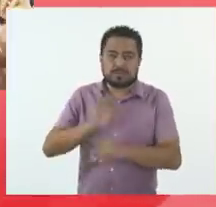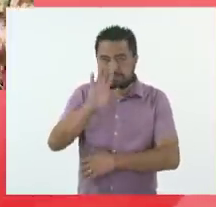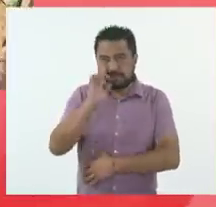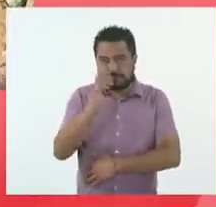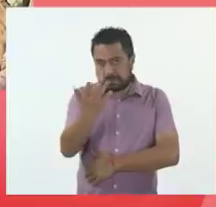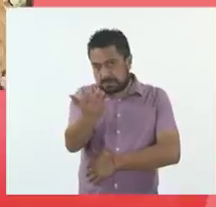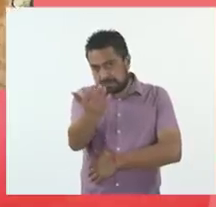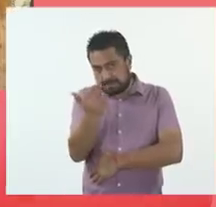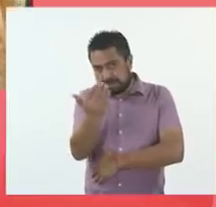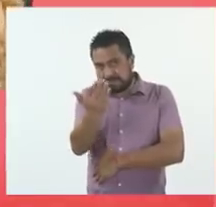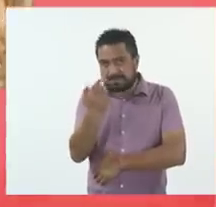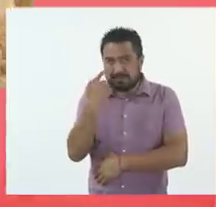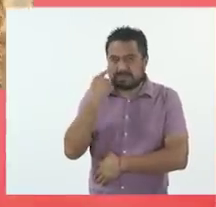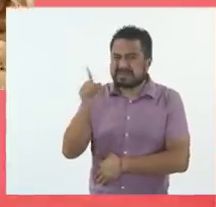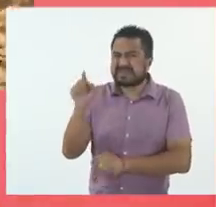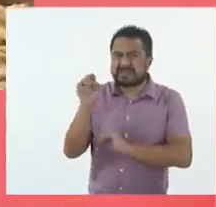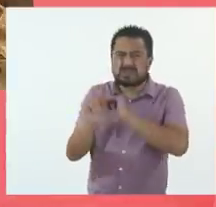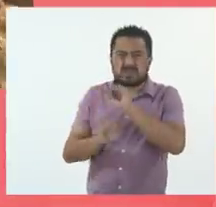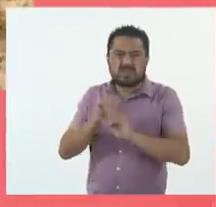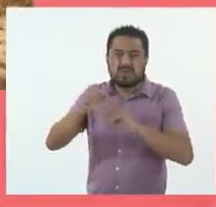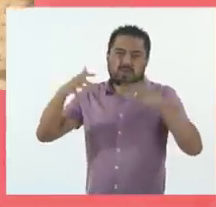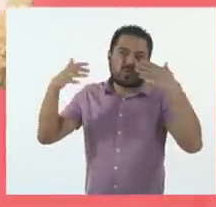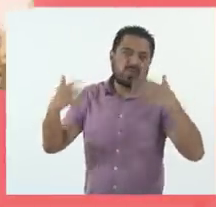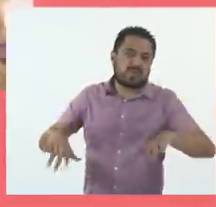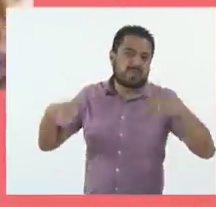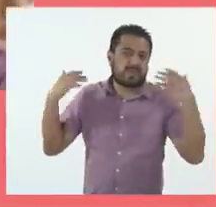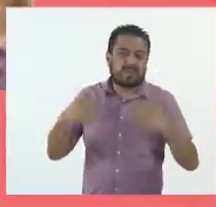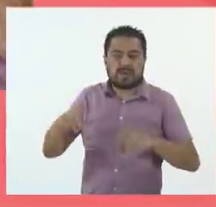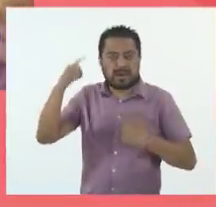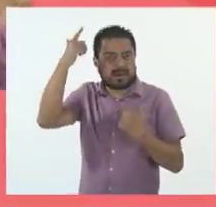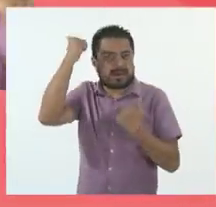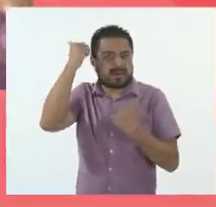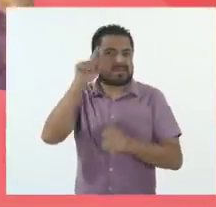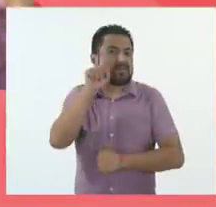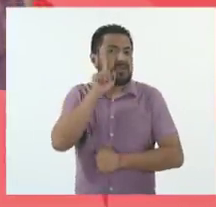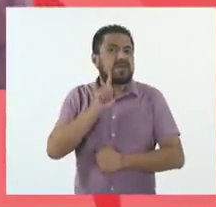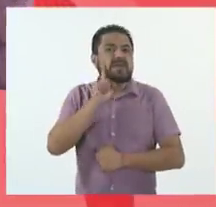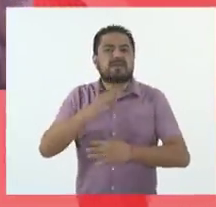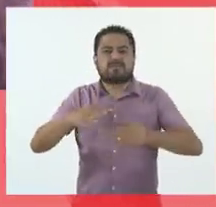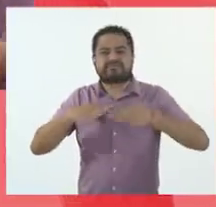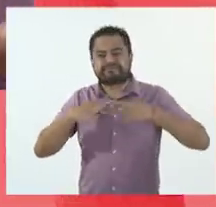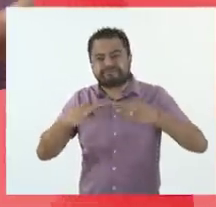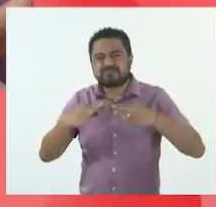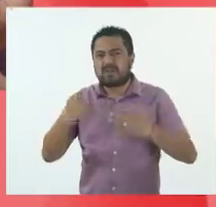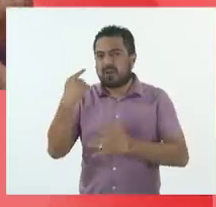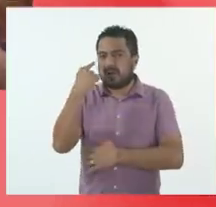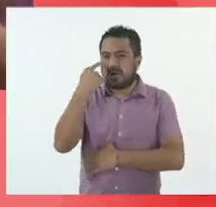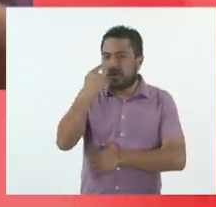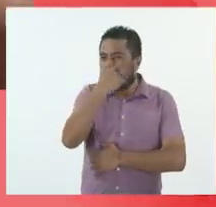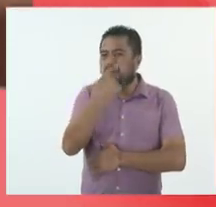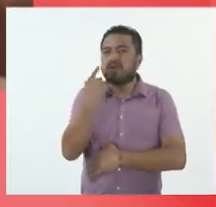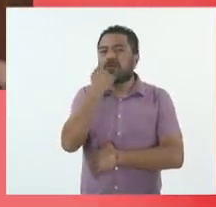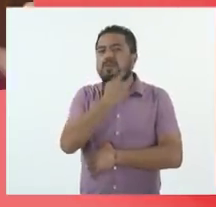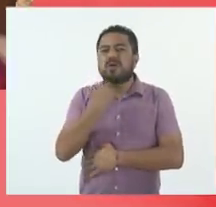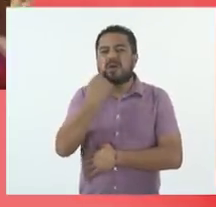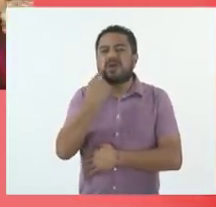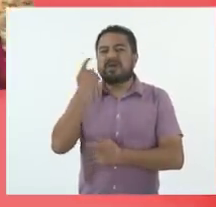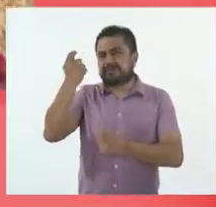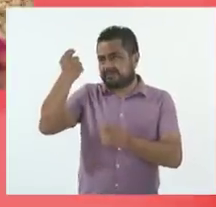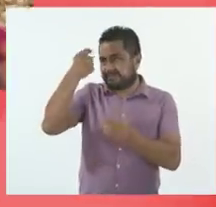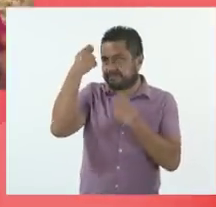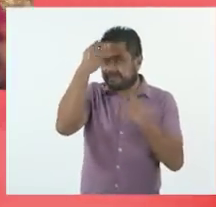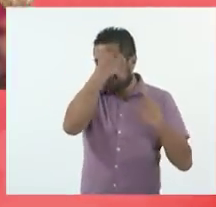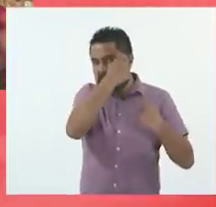vengan, van a ver el detalle con el que están hechas estas muñecas. El tejido de la ropa, los ojitos, la boca, el peinado,